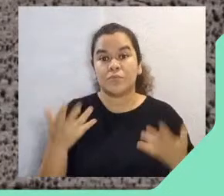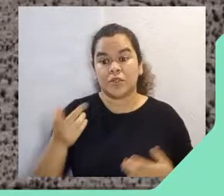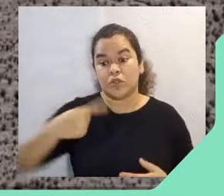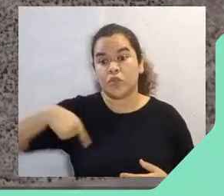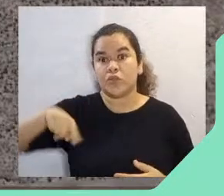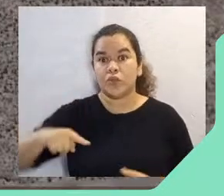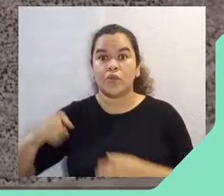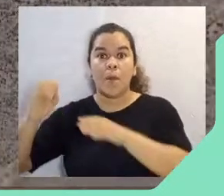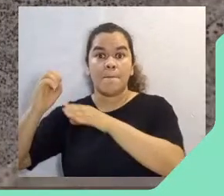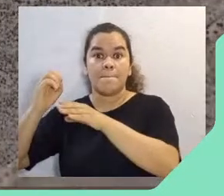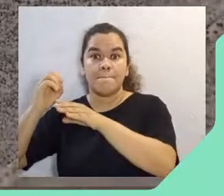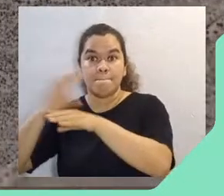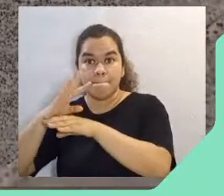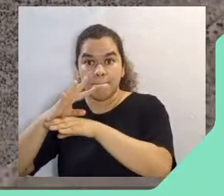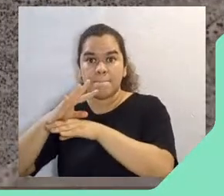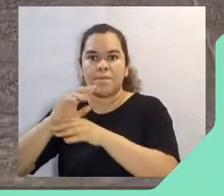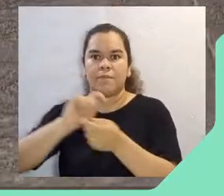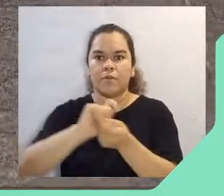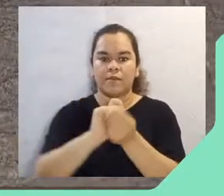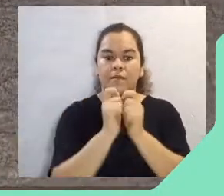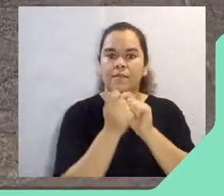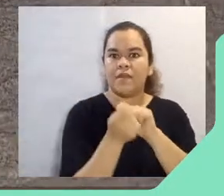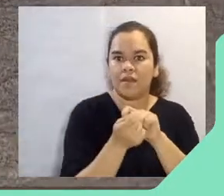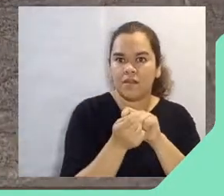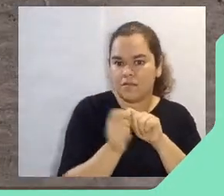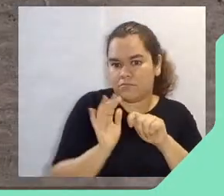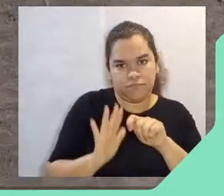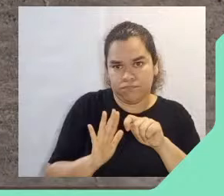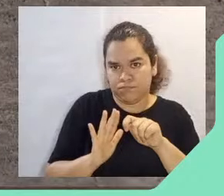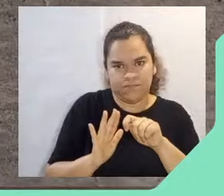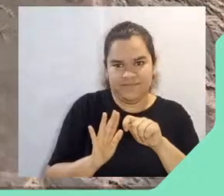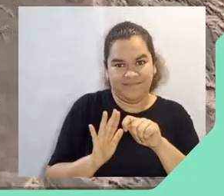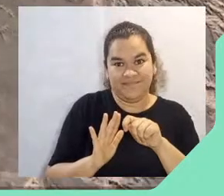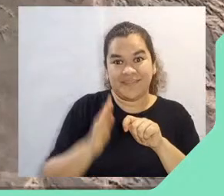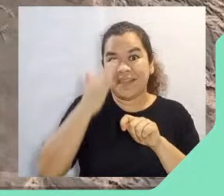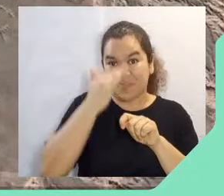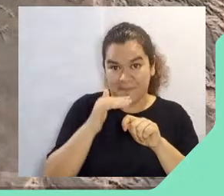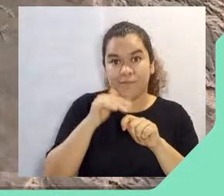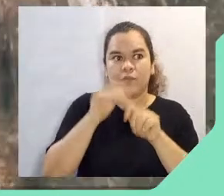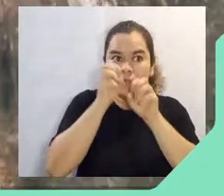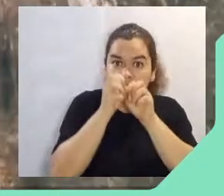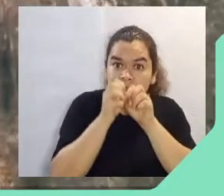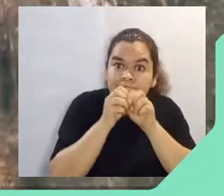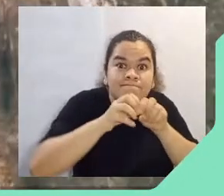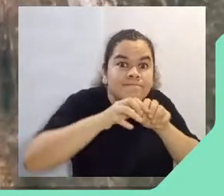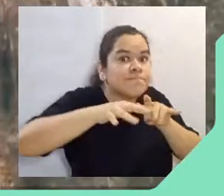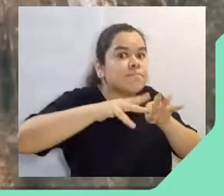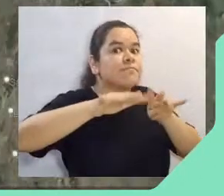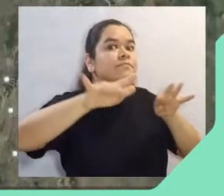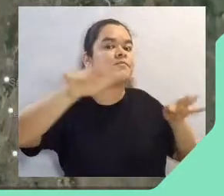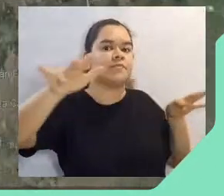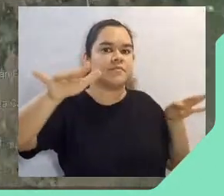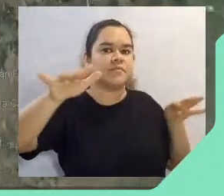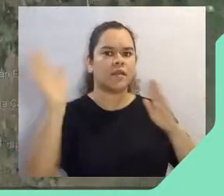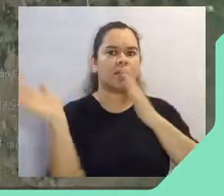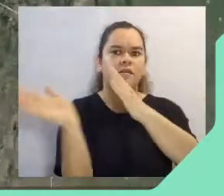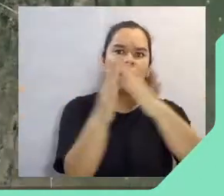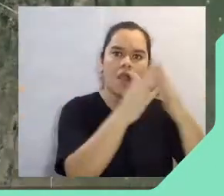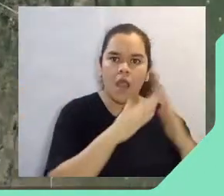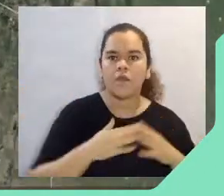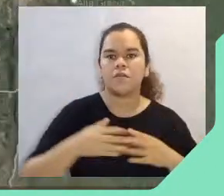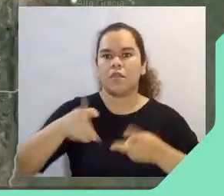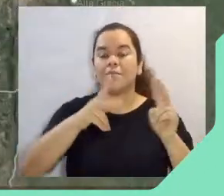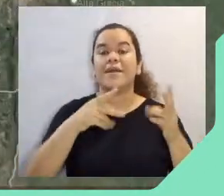esa energía eléctrica a las ciudades. Y para poder transmitir esa energía eléctrica a las ciudades, se necesitan redes